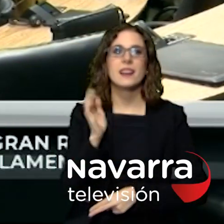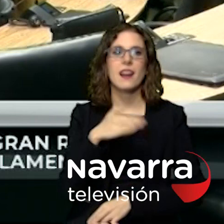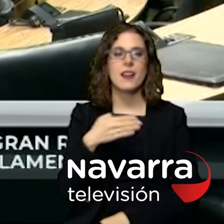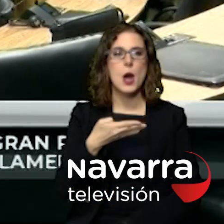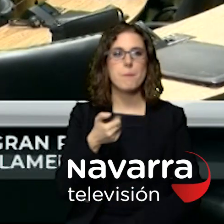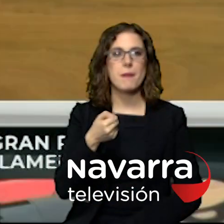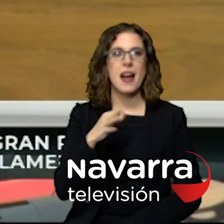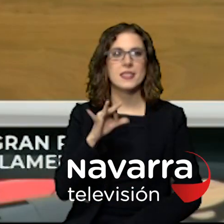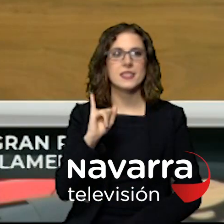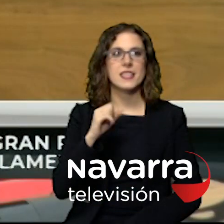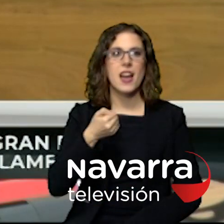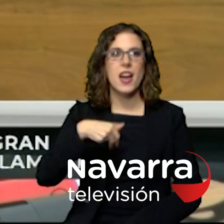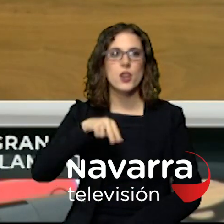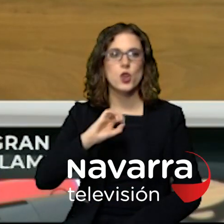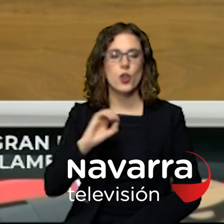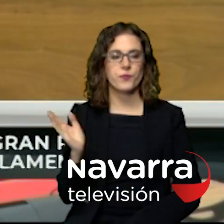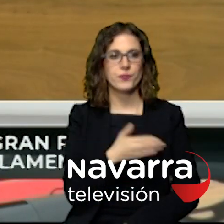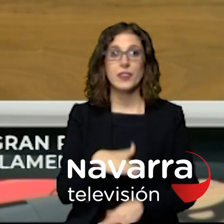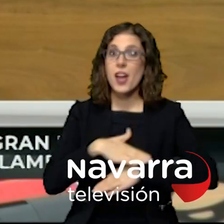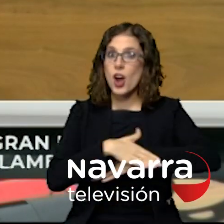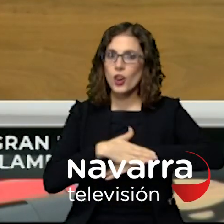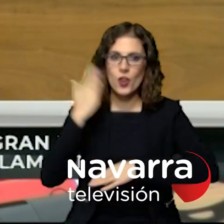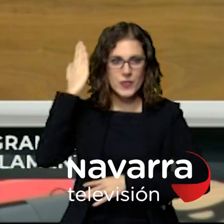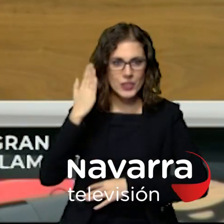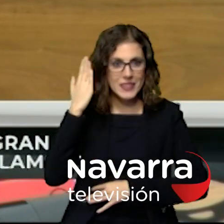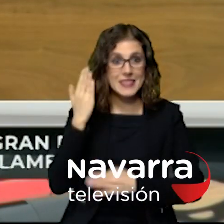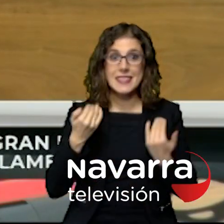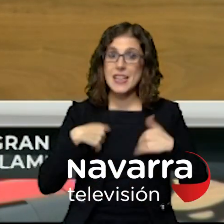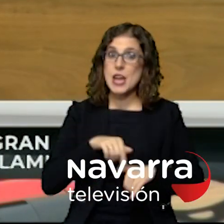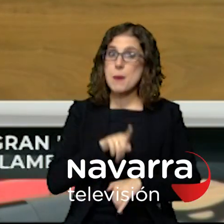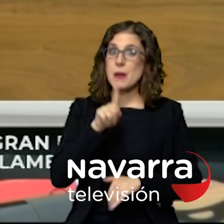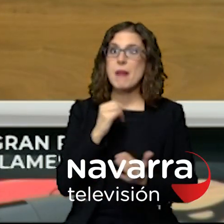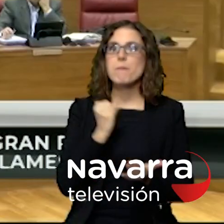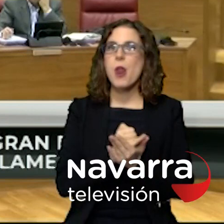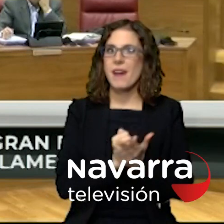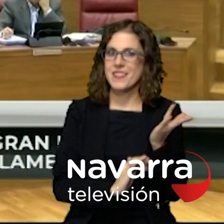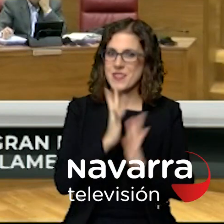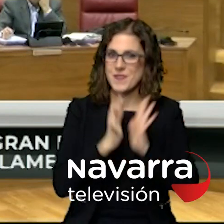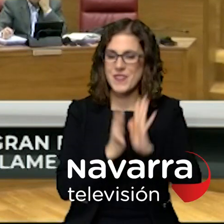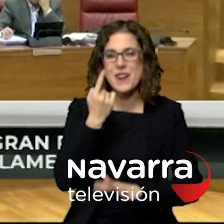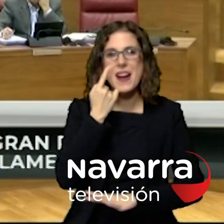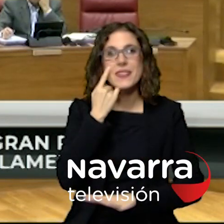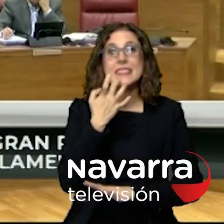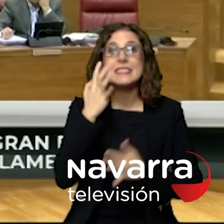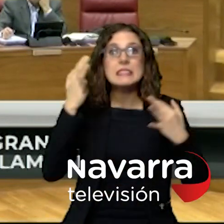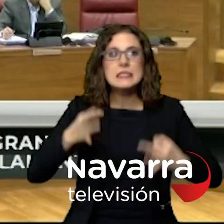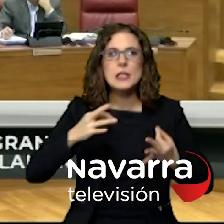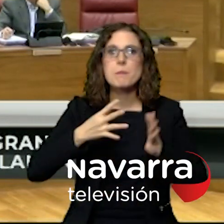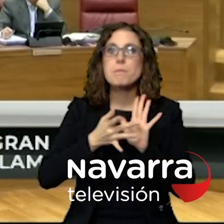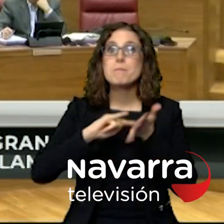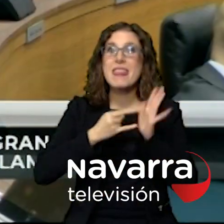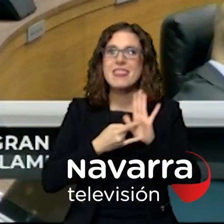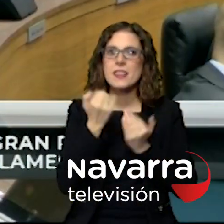El gobierno de Navarra ante la primera gran prueba de fuego para sacar adelante el primer gran paquete de medidas fiscales de la